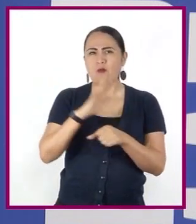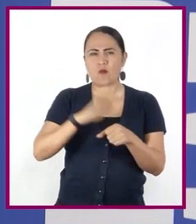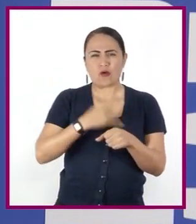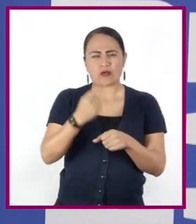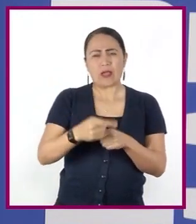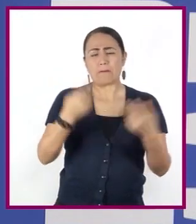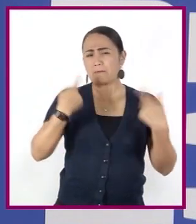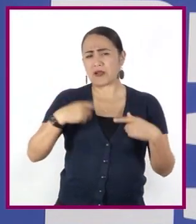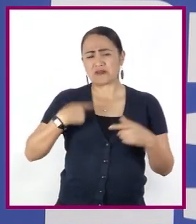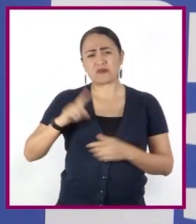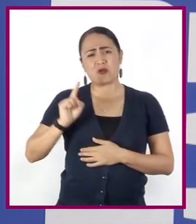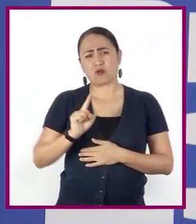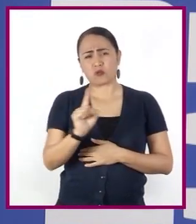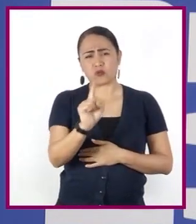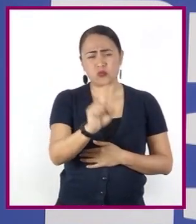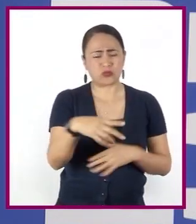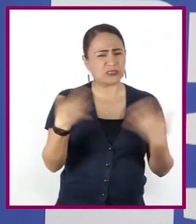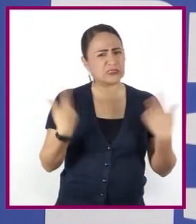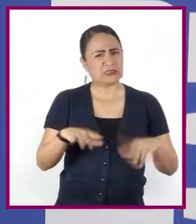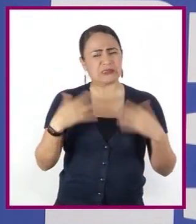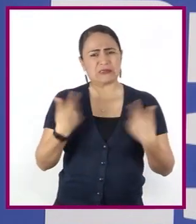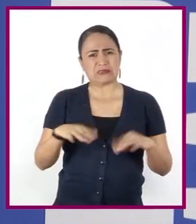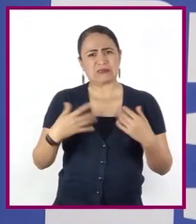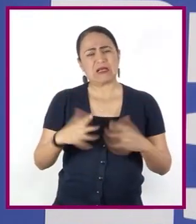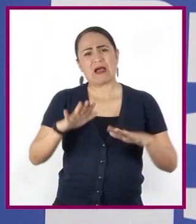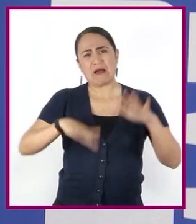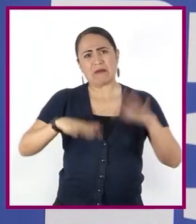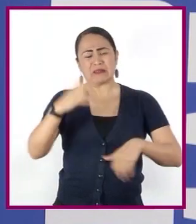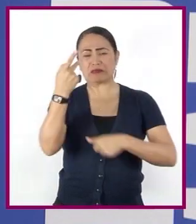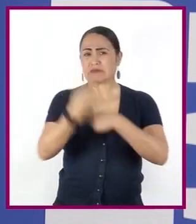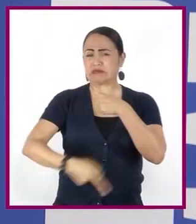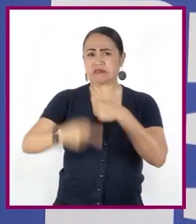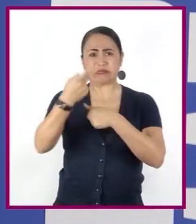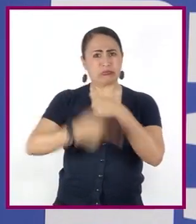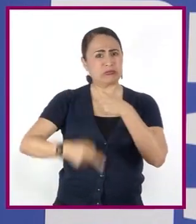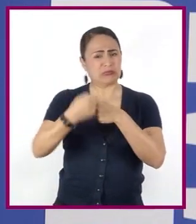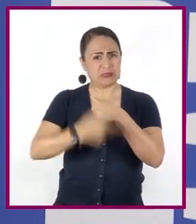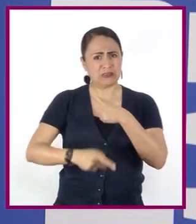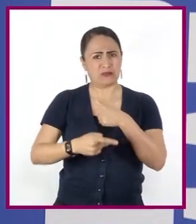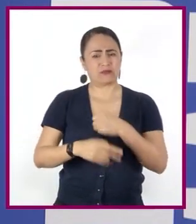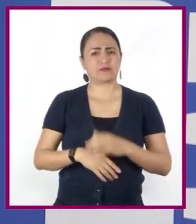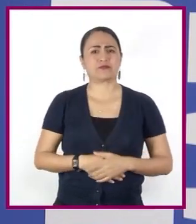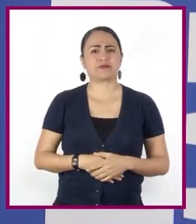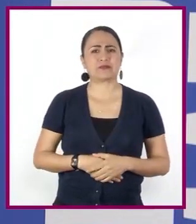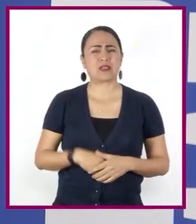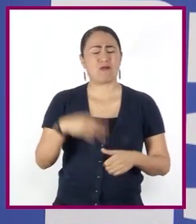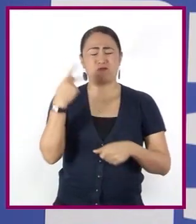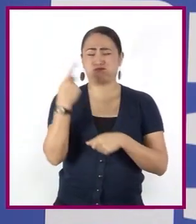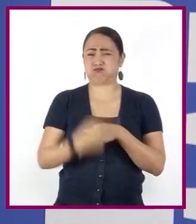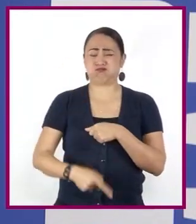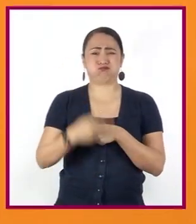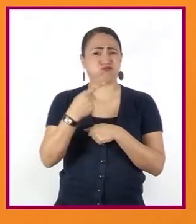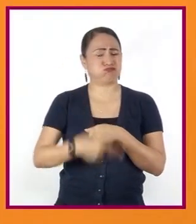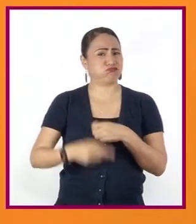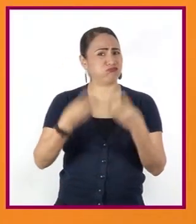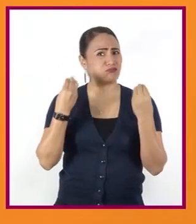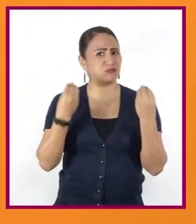que el peatón es vulnerable y lo lleva a un nivel más alto, altamente